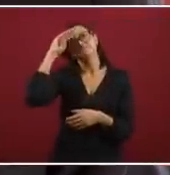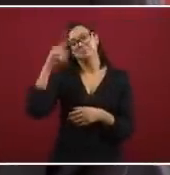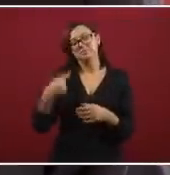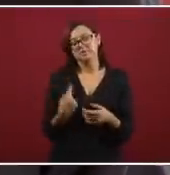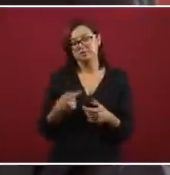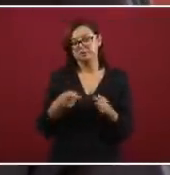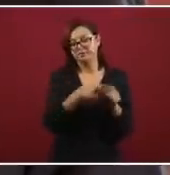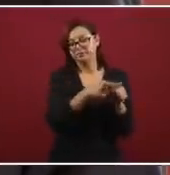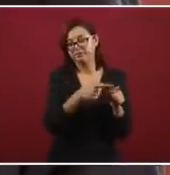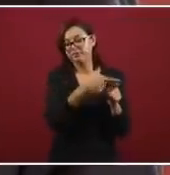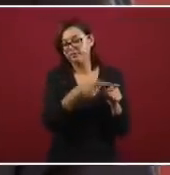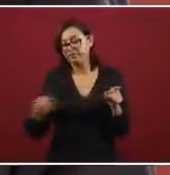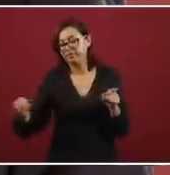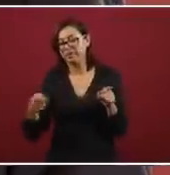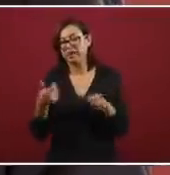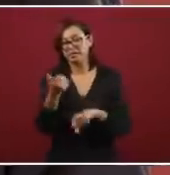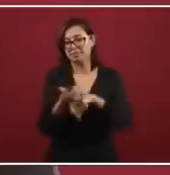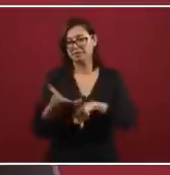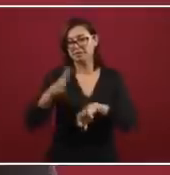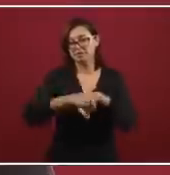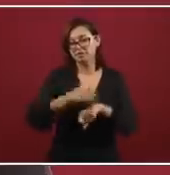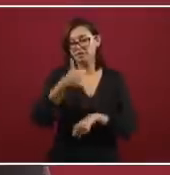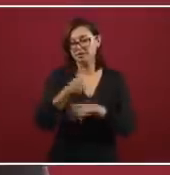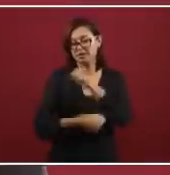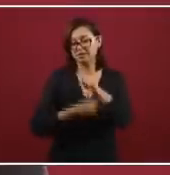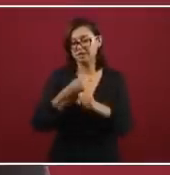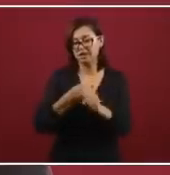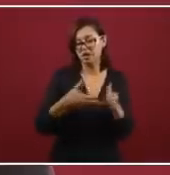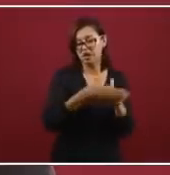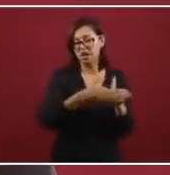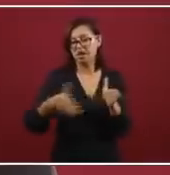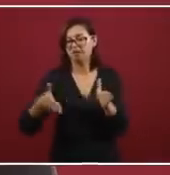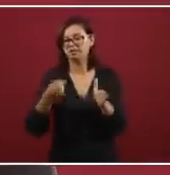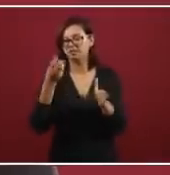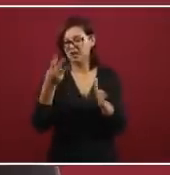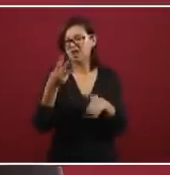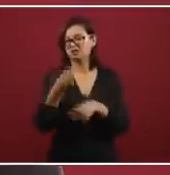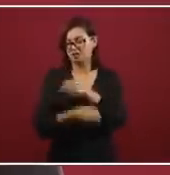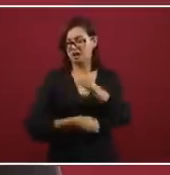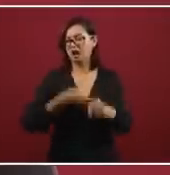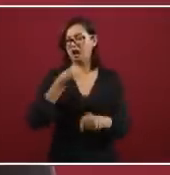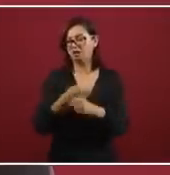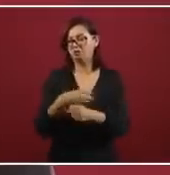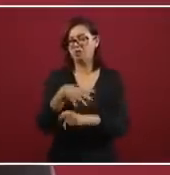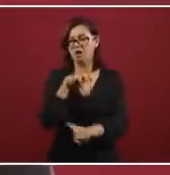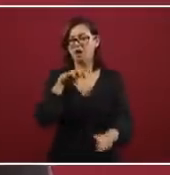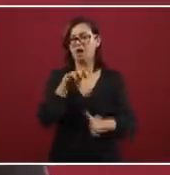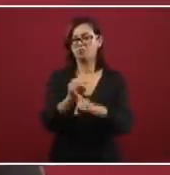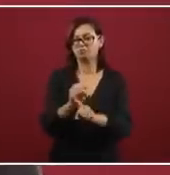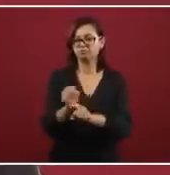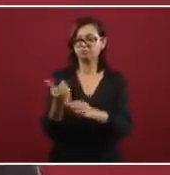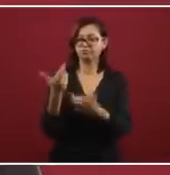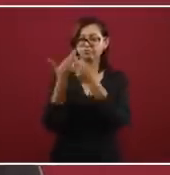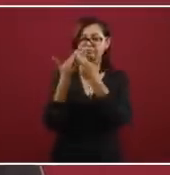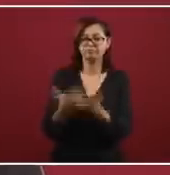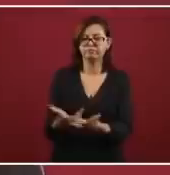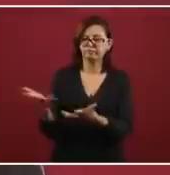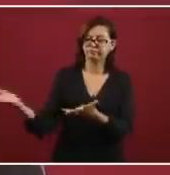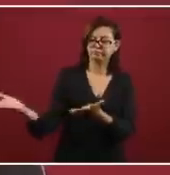gobierno, vamos a tener recursos para apoyar sobre todo el